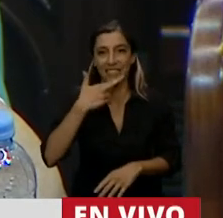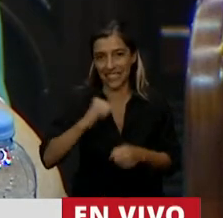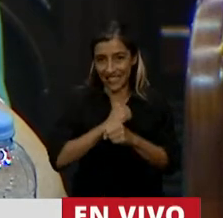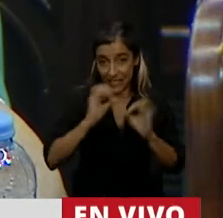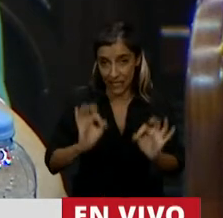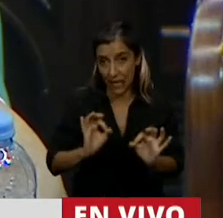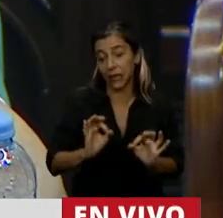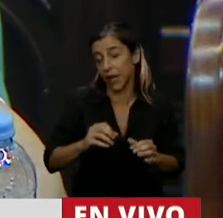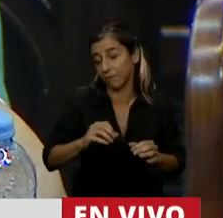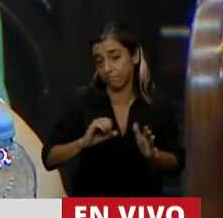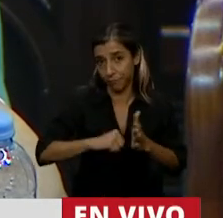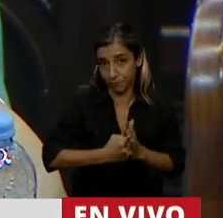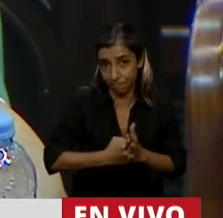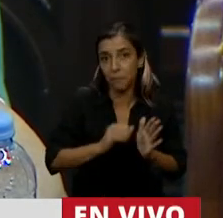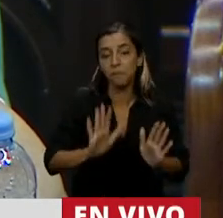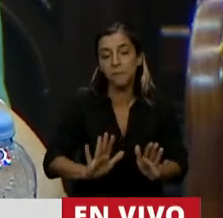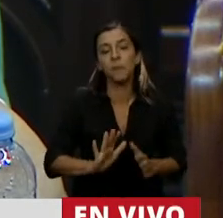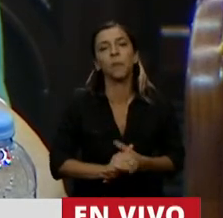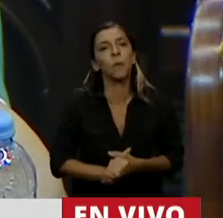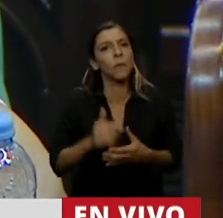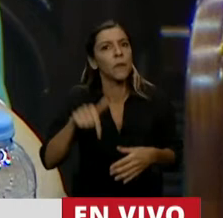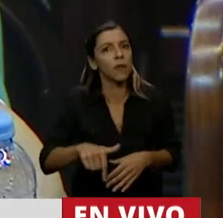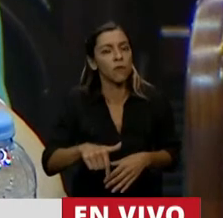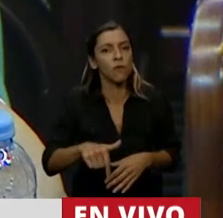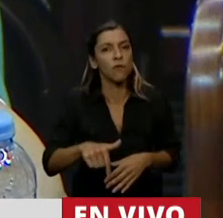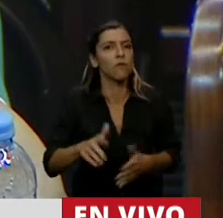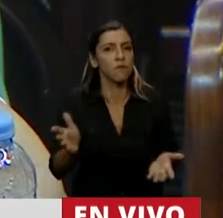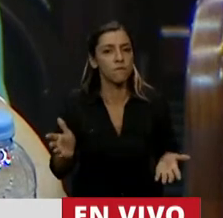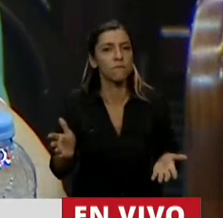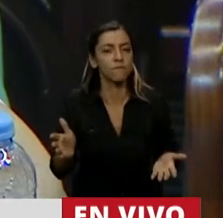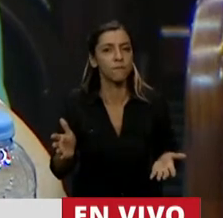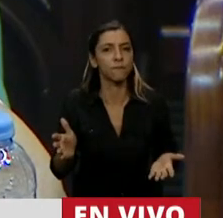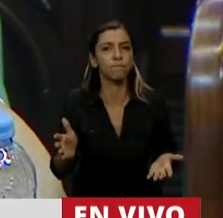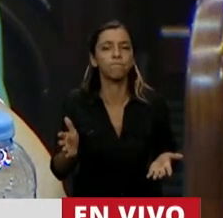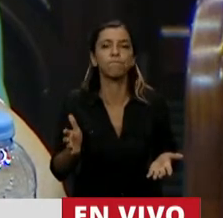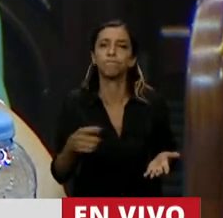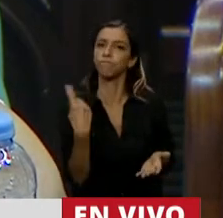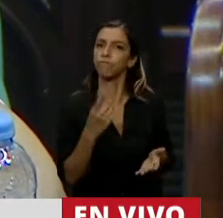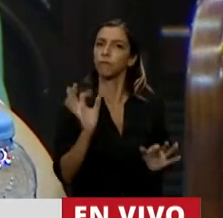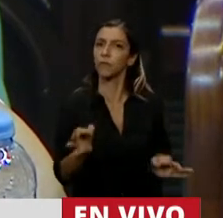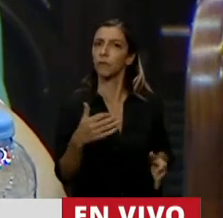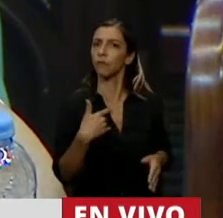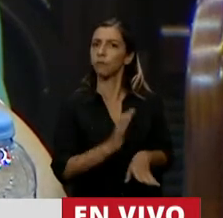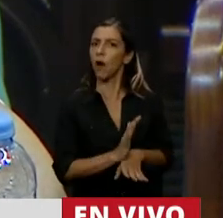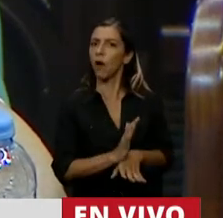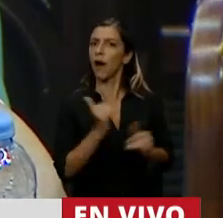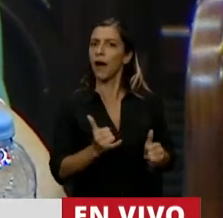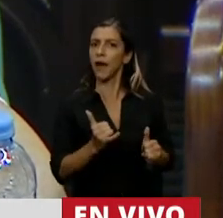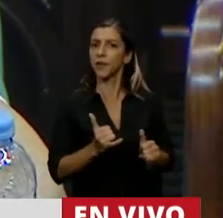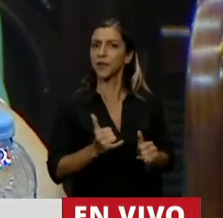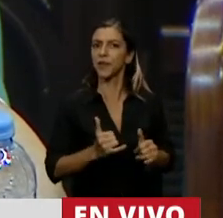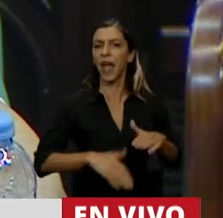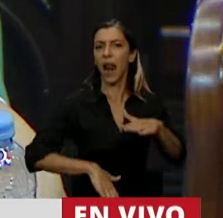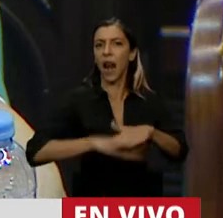pero fundamentalmente creo que lo que se está poniendo es un límite a